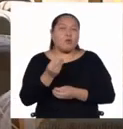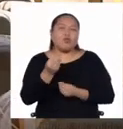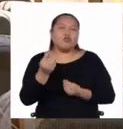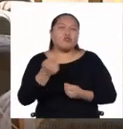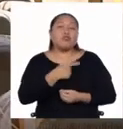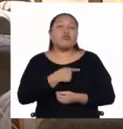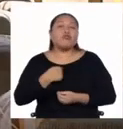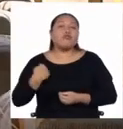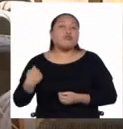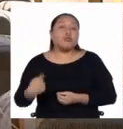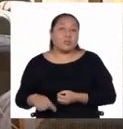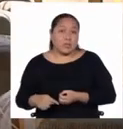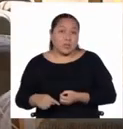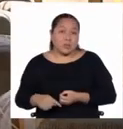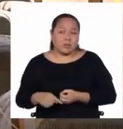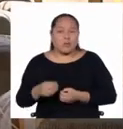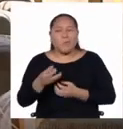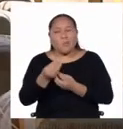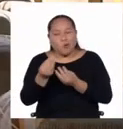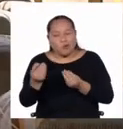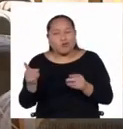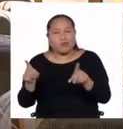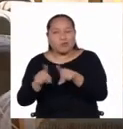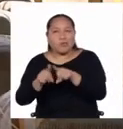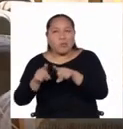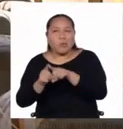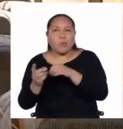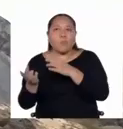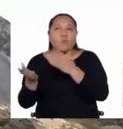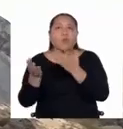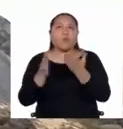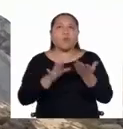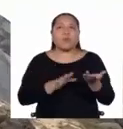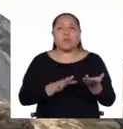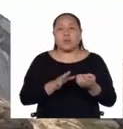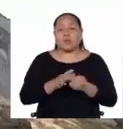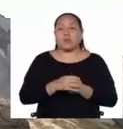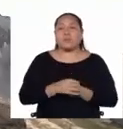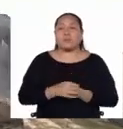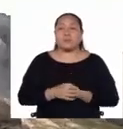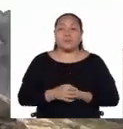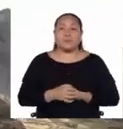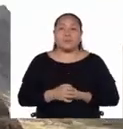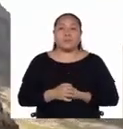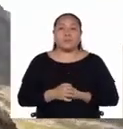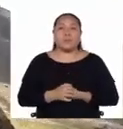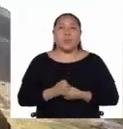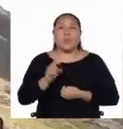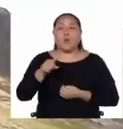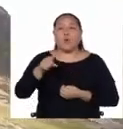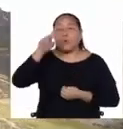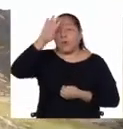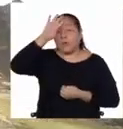a la epidemia de la verruga.